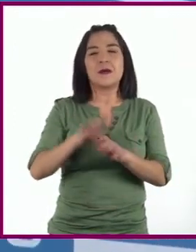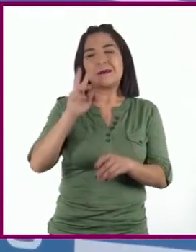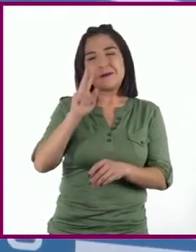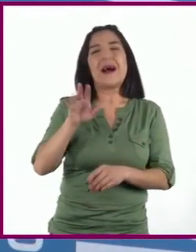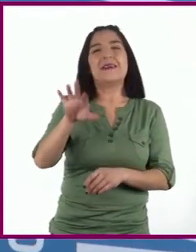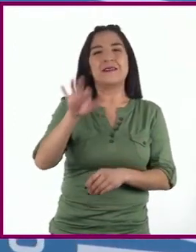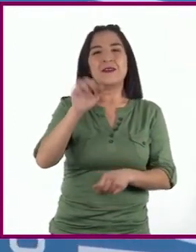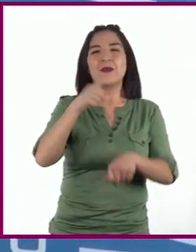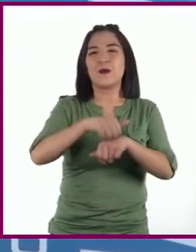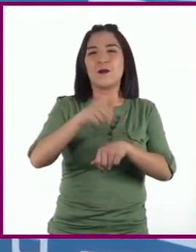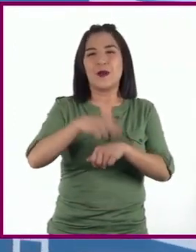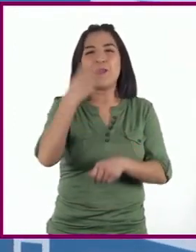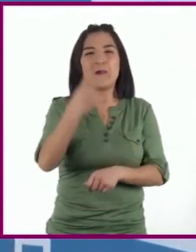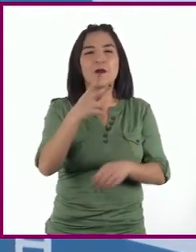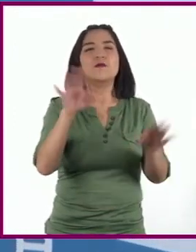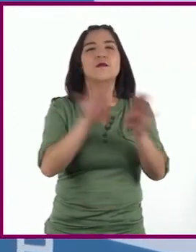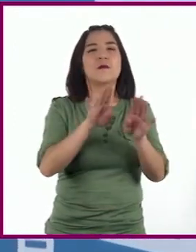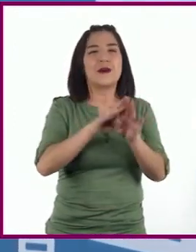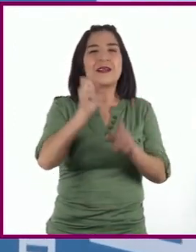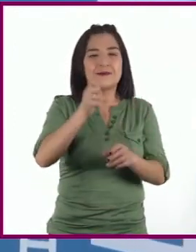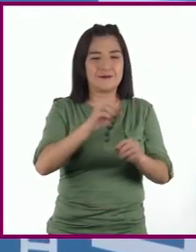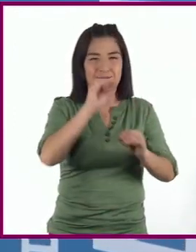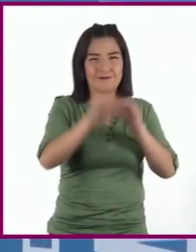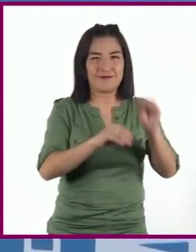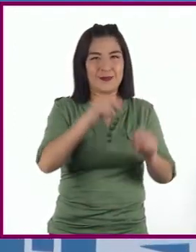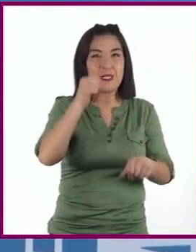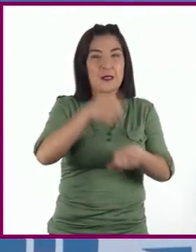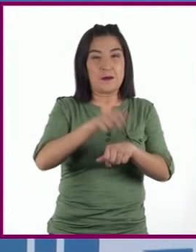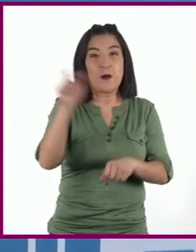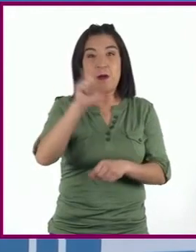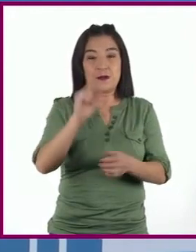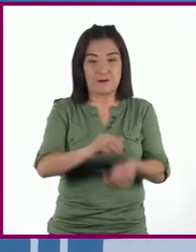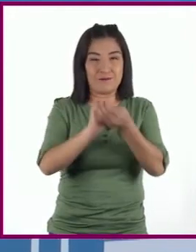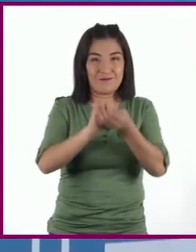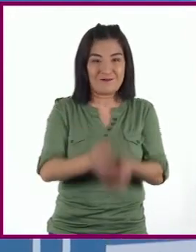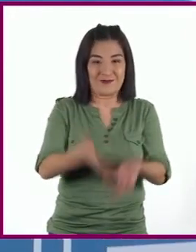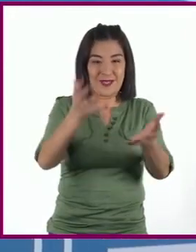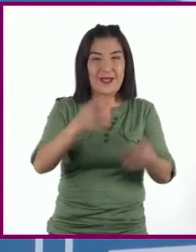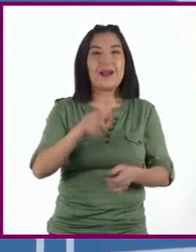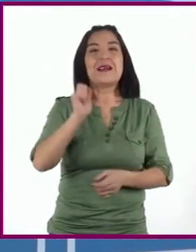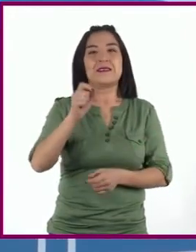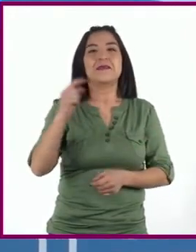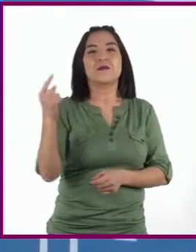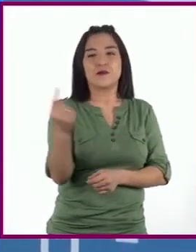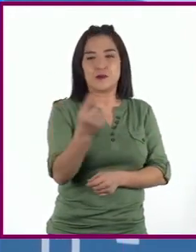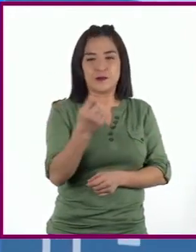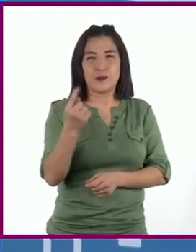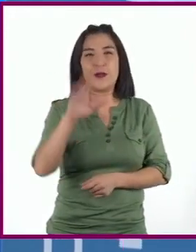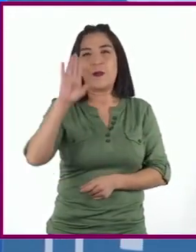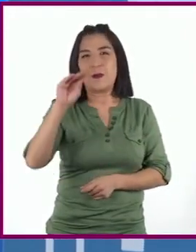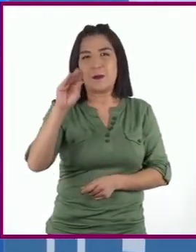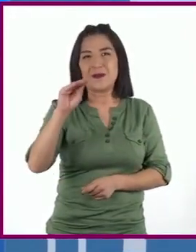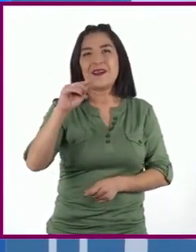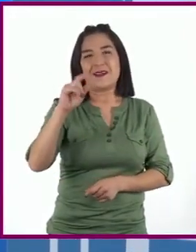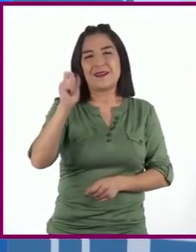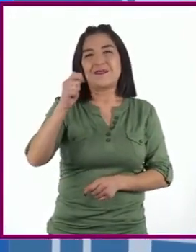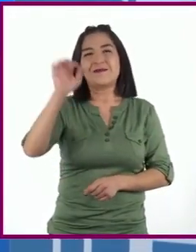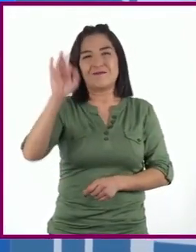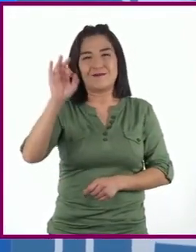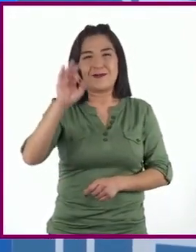imaginó cómo sería la posición de ese número al girar el dado 90 grados a la izquierda.